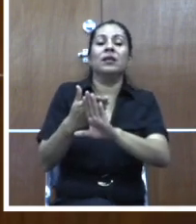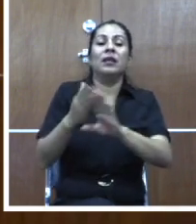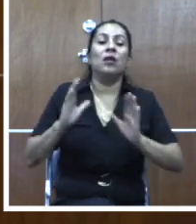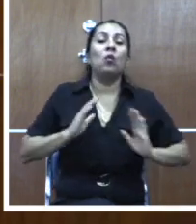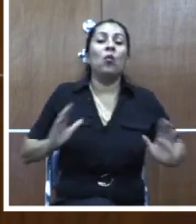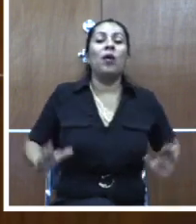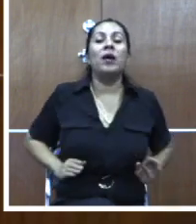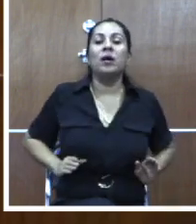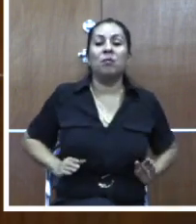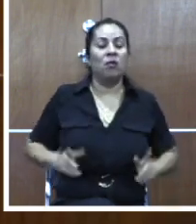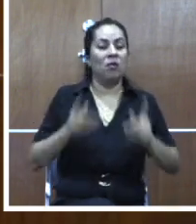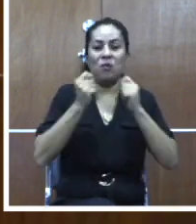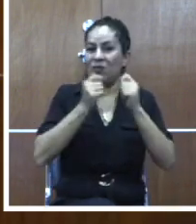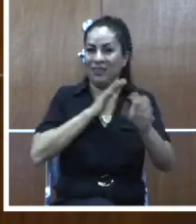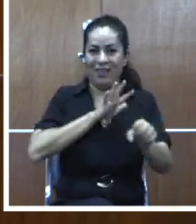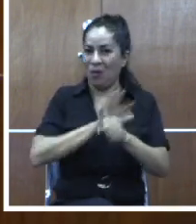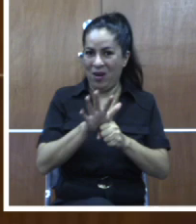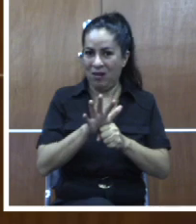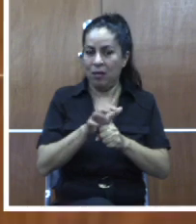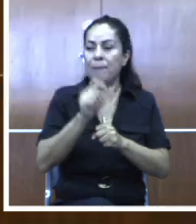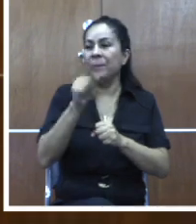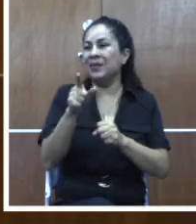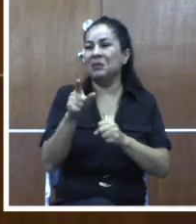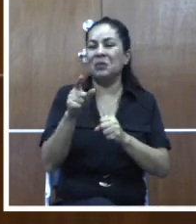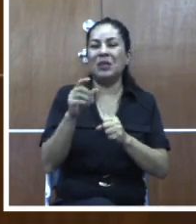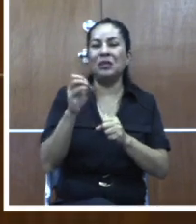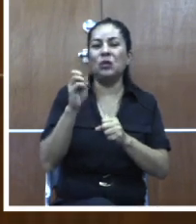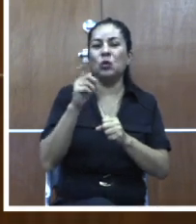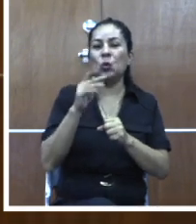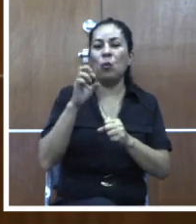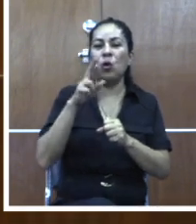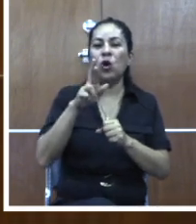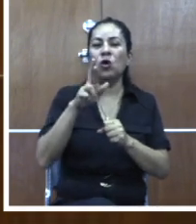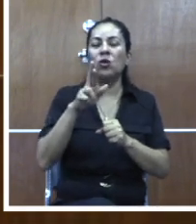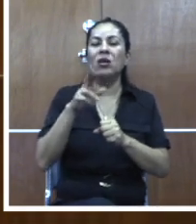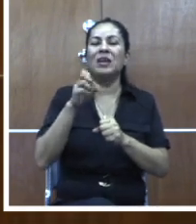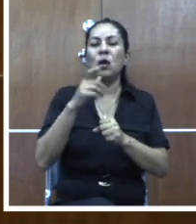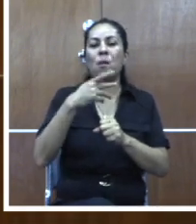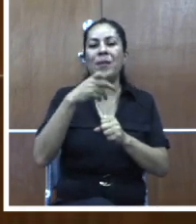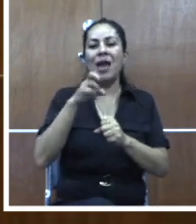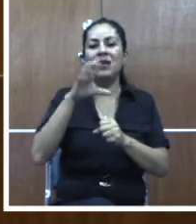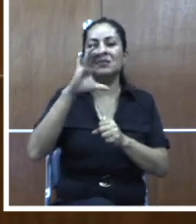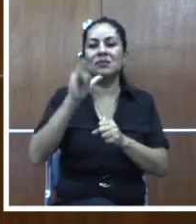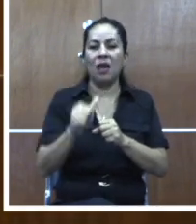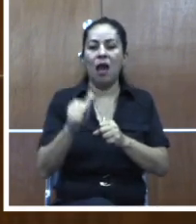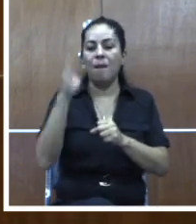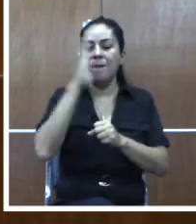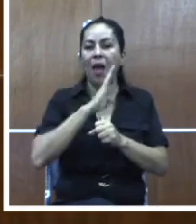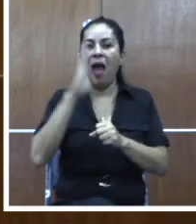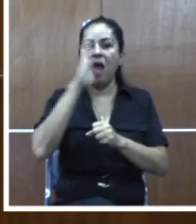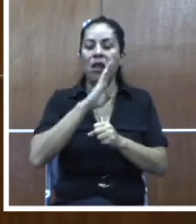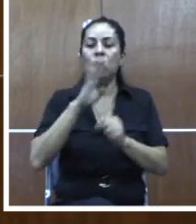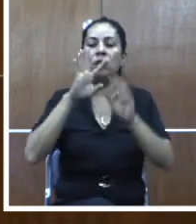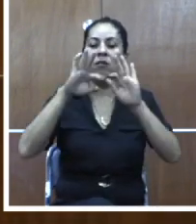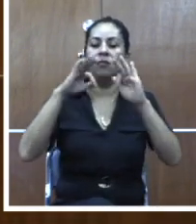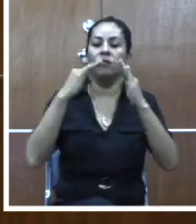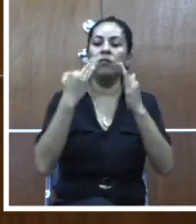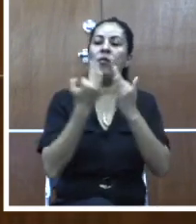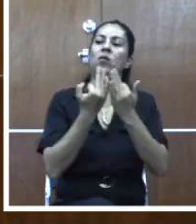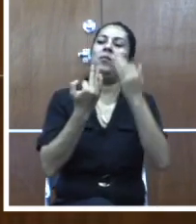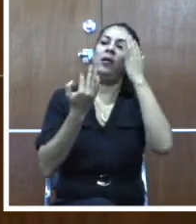organismo. También se habla de tumores malignos o neoplasias malignas. Una